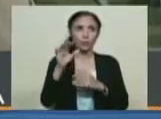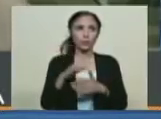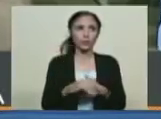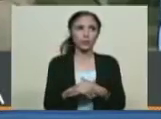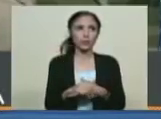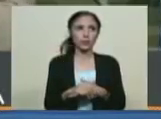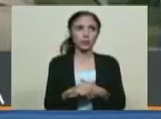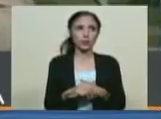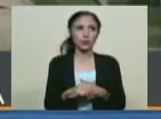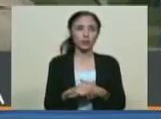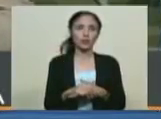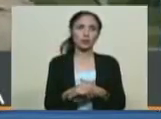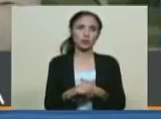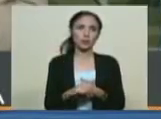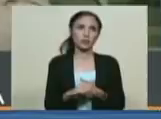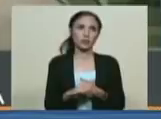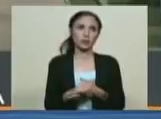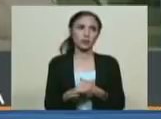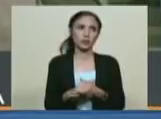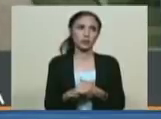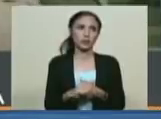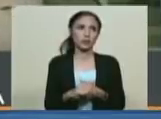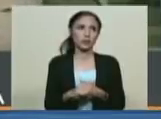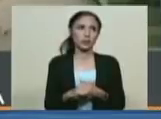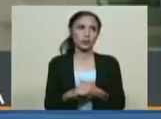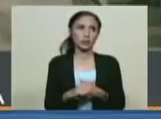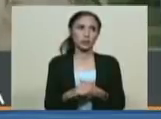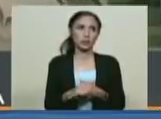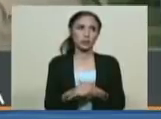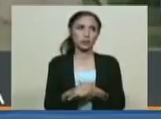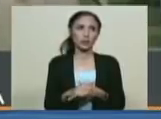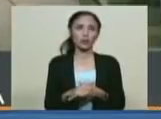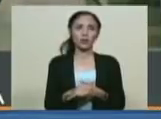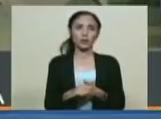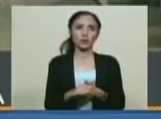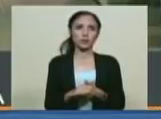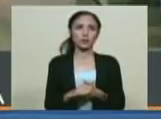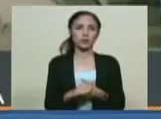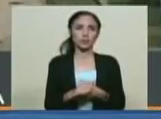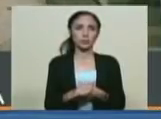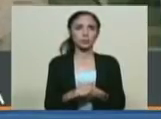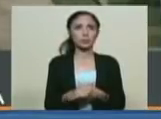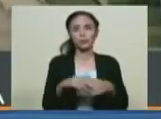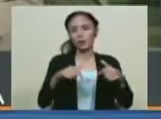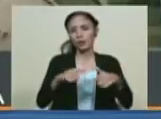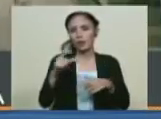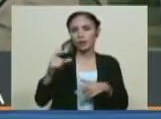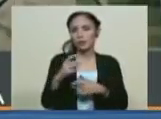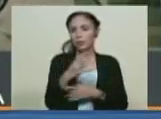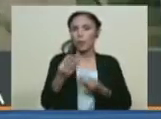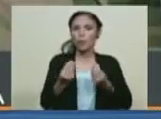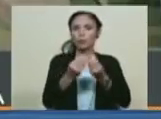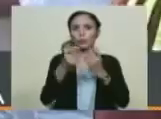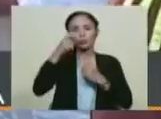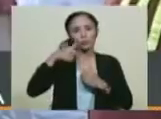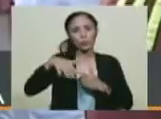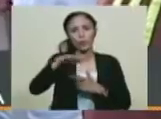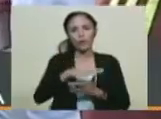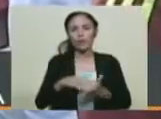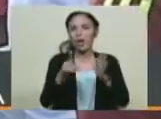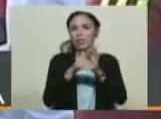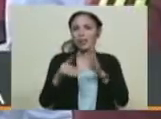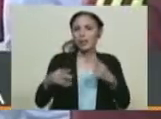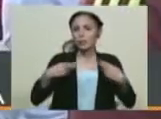Aquí pensamos en las necesidades del pueblo, y el agua es una necesidad del pueblo. El agua es un derecho humano